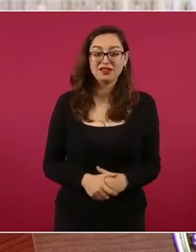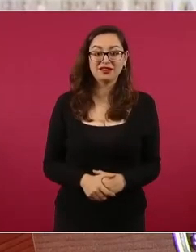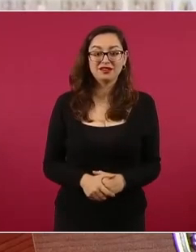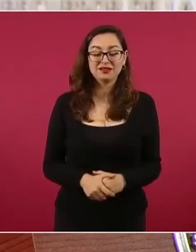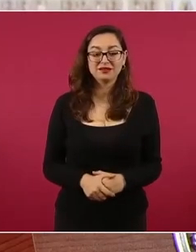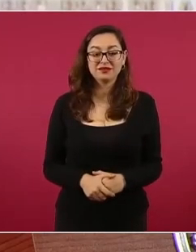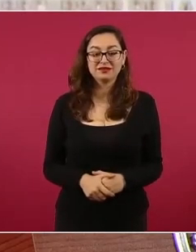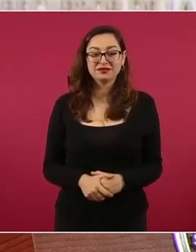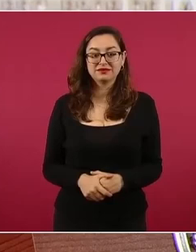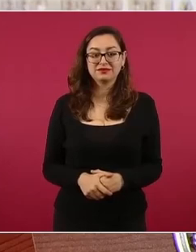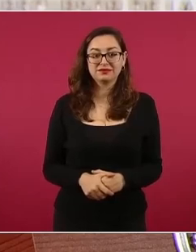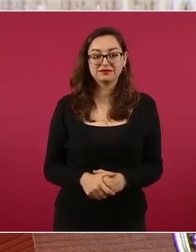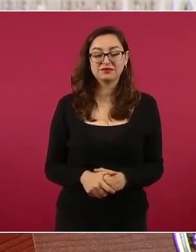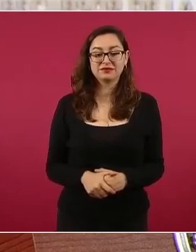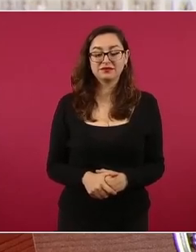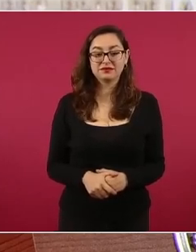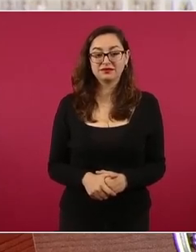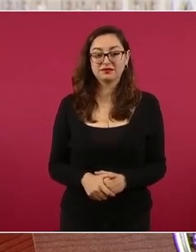Entonces,